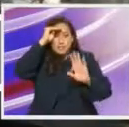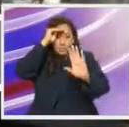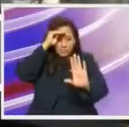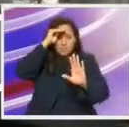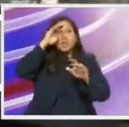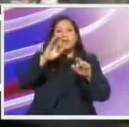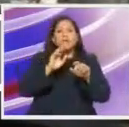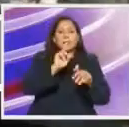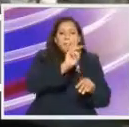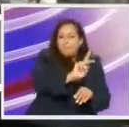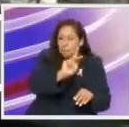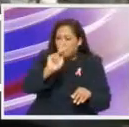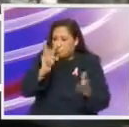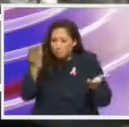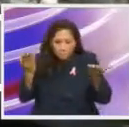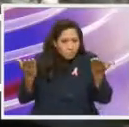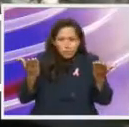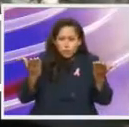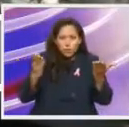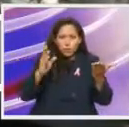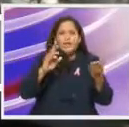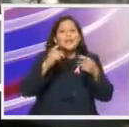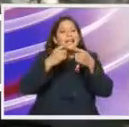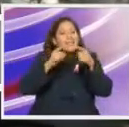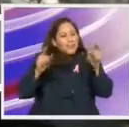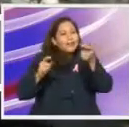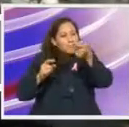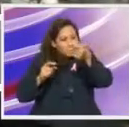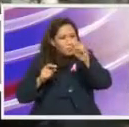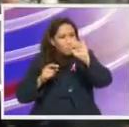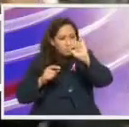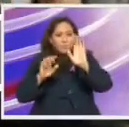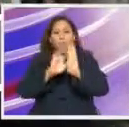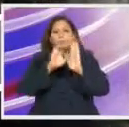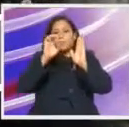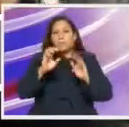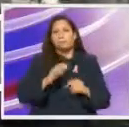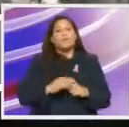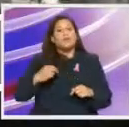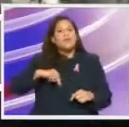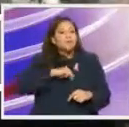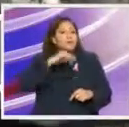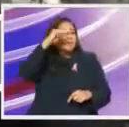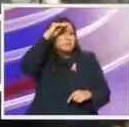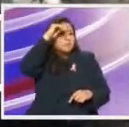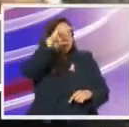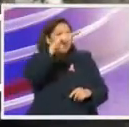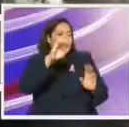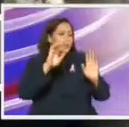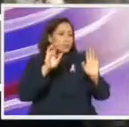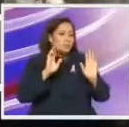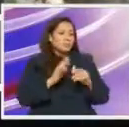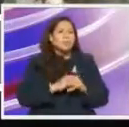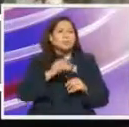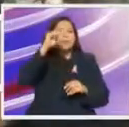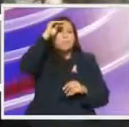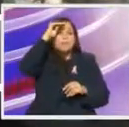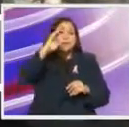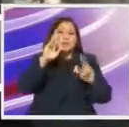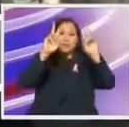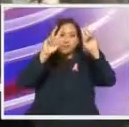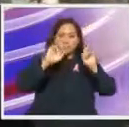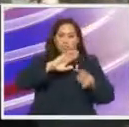manera comparativa, pero sí en la diferencia. Es decir, en la forma en la que, por ejemplo, nosotros vemos cualquier cosa, piensa en lo que quieras. Por ejemplo, la